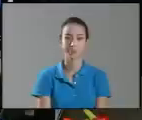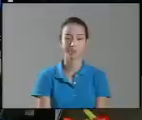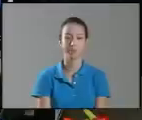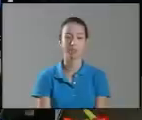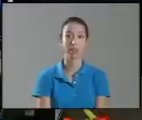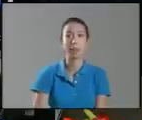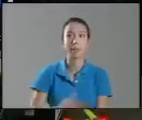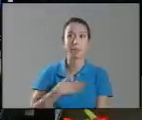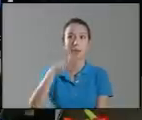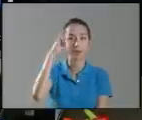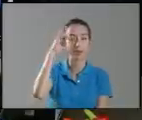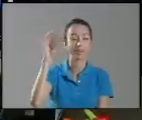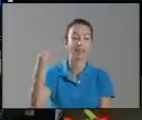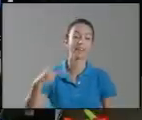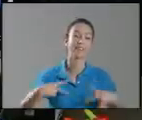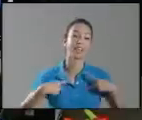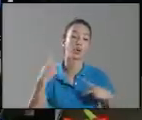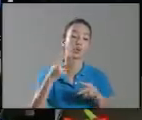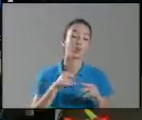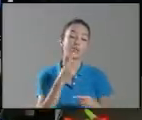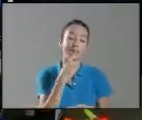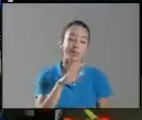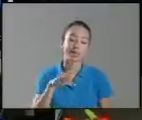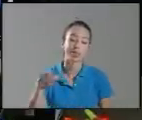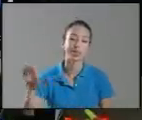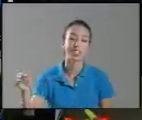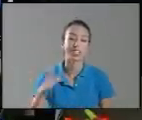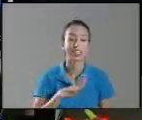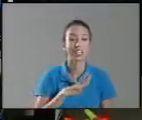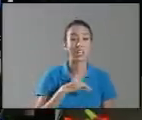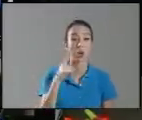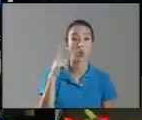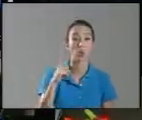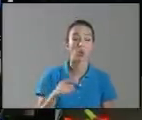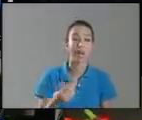Vender chuchitos, enchiladas y de...